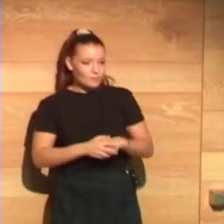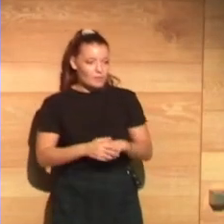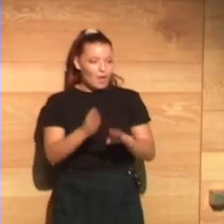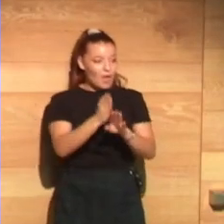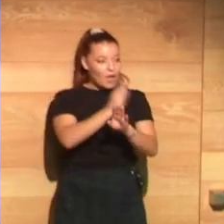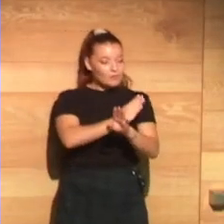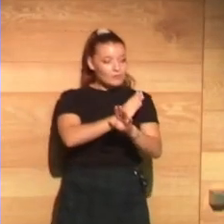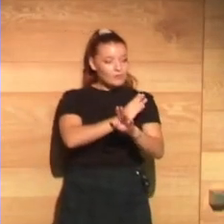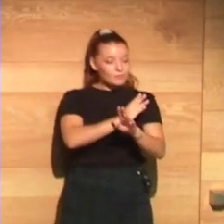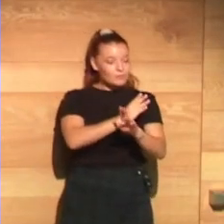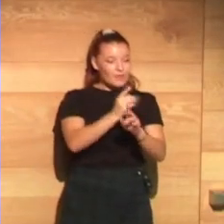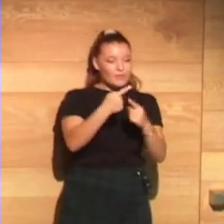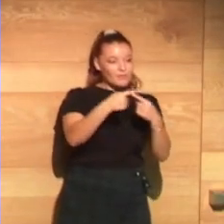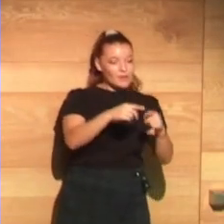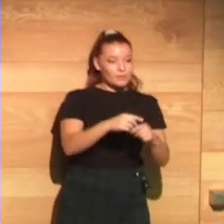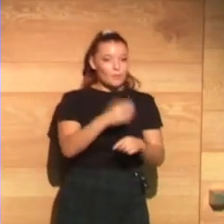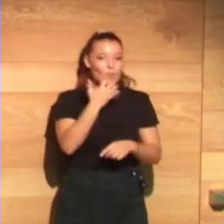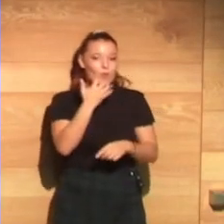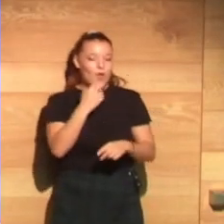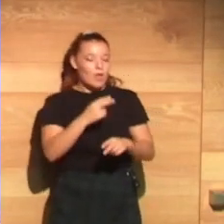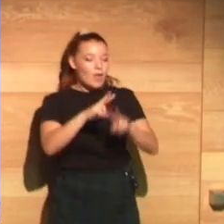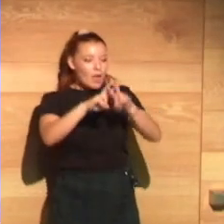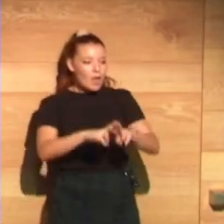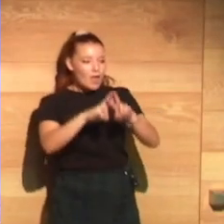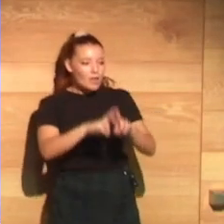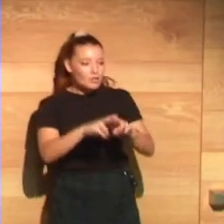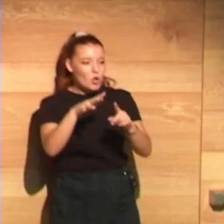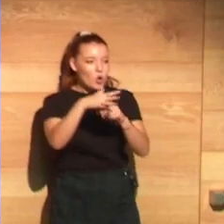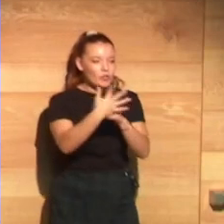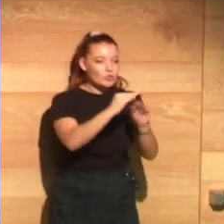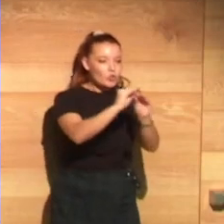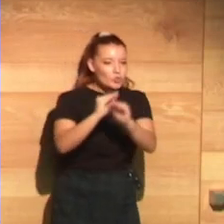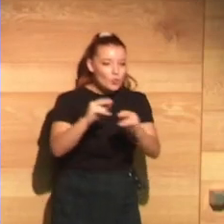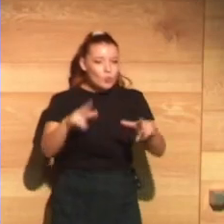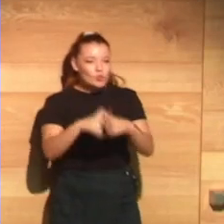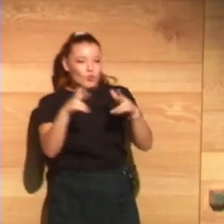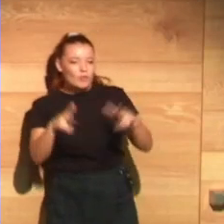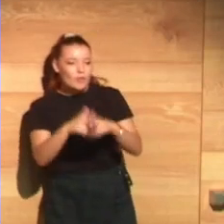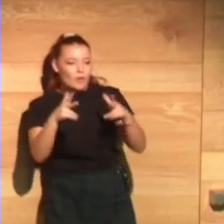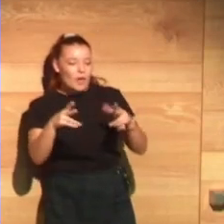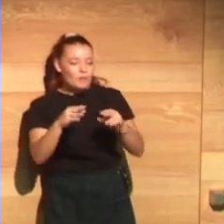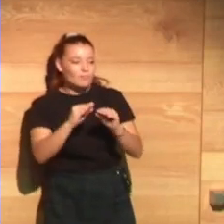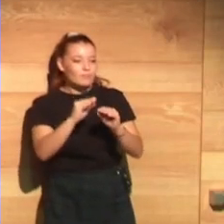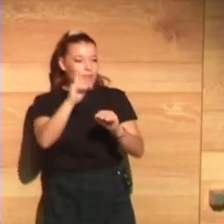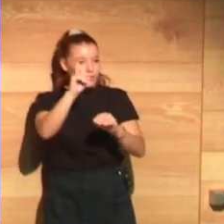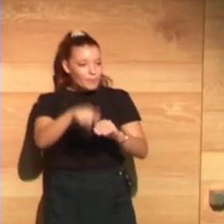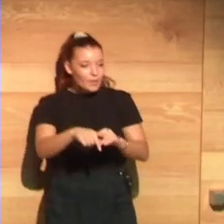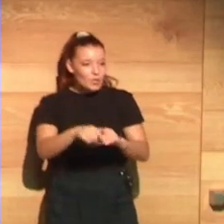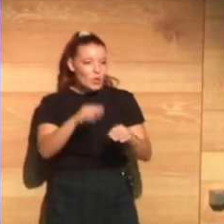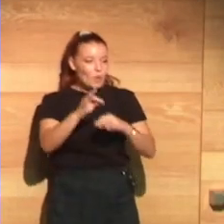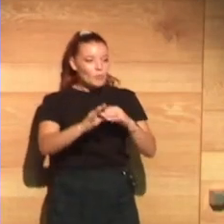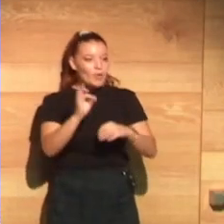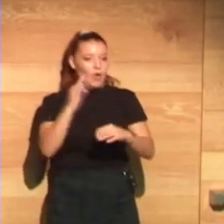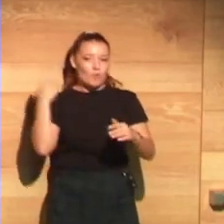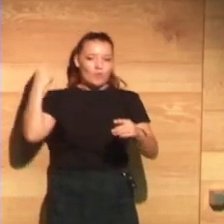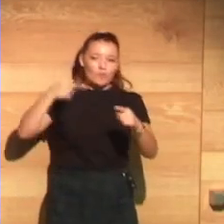hay un análisis diferente a los anteriores, porque sí que hay un análisis del contexto, de la sociedad, de